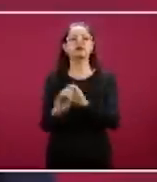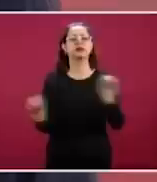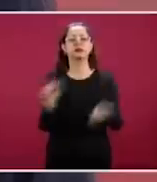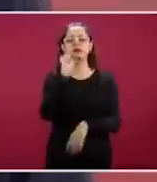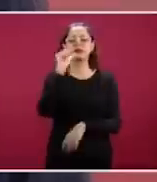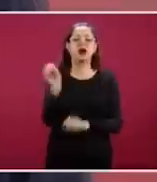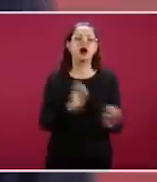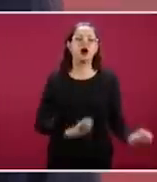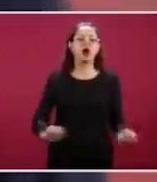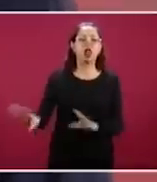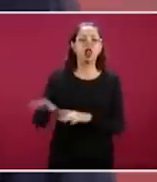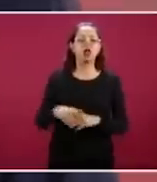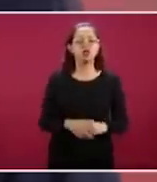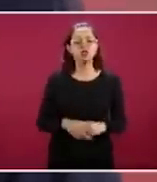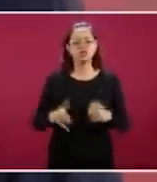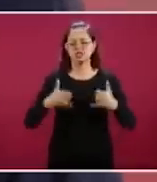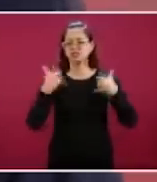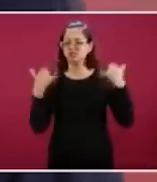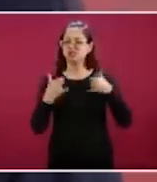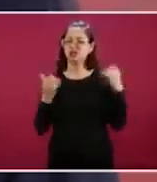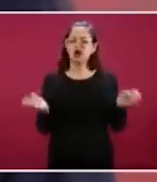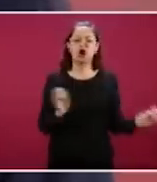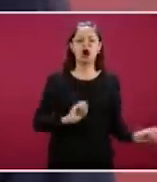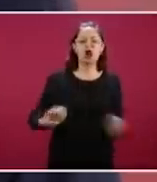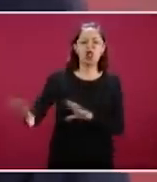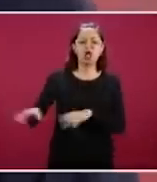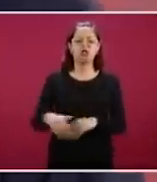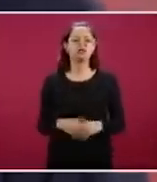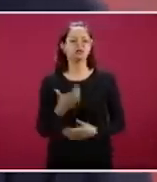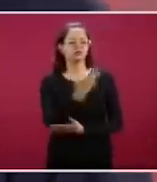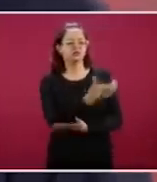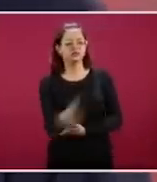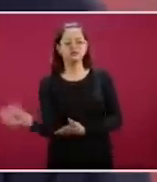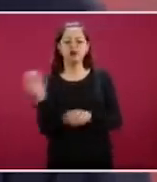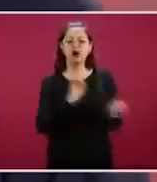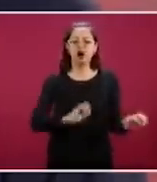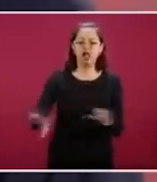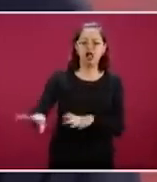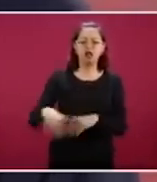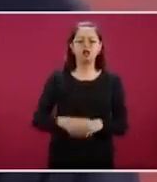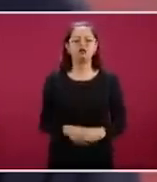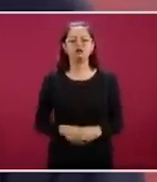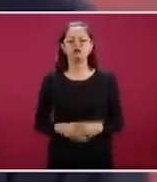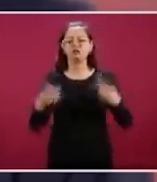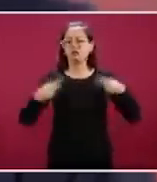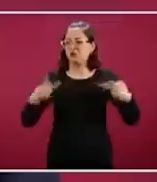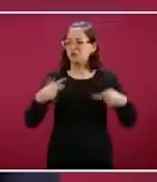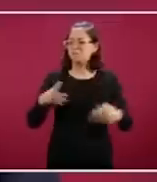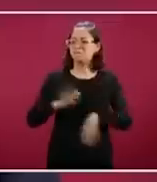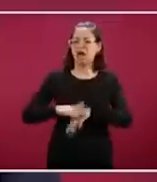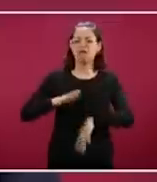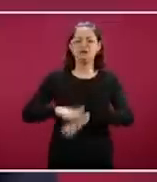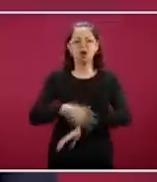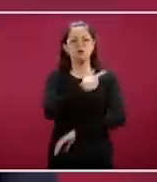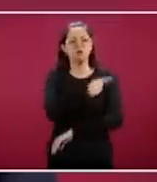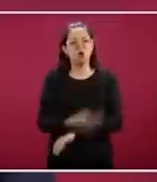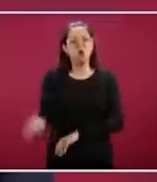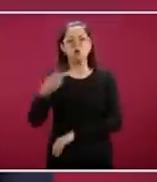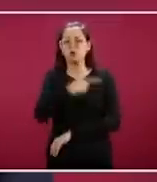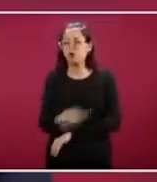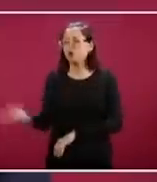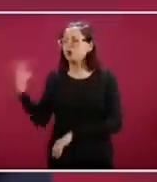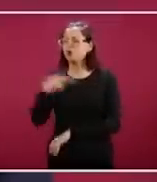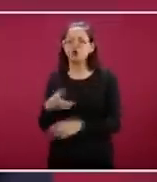por el abandono a los jóvenes, por el abandono al campo, por el empobrecimiento y la falta